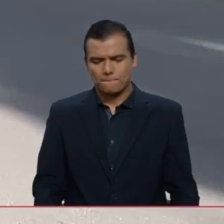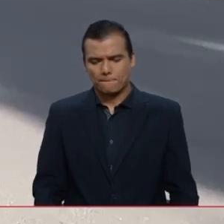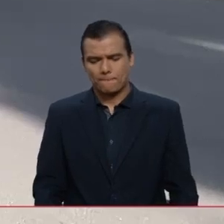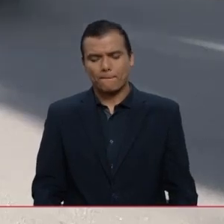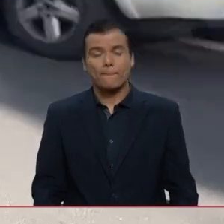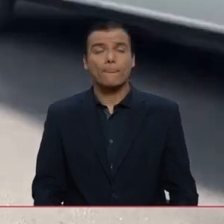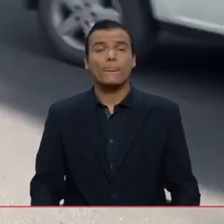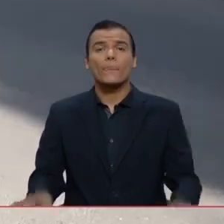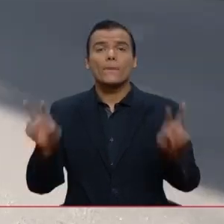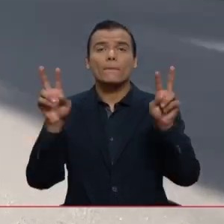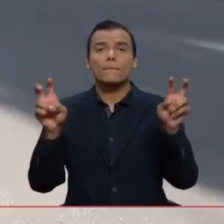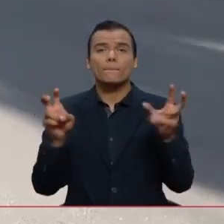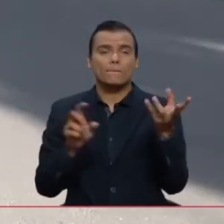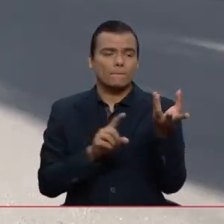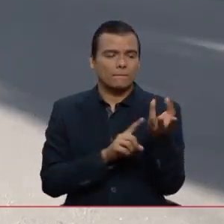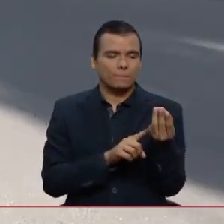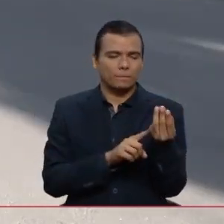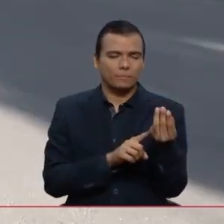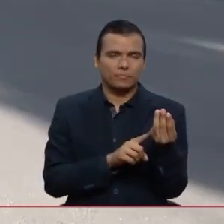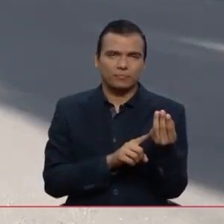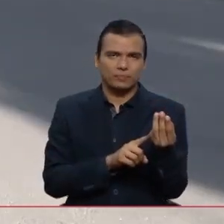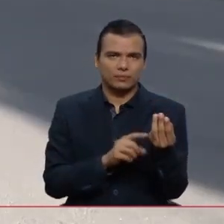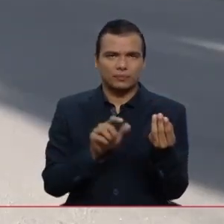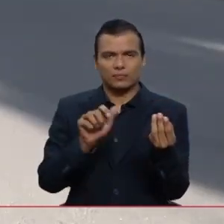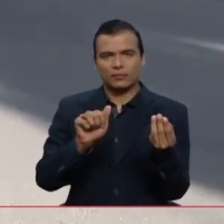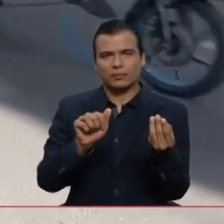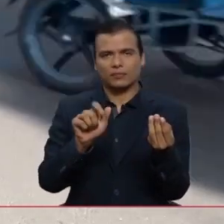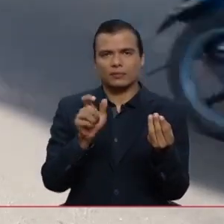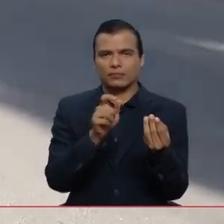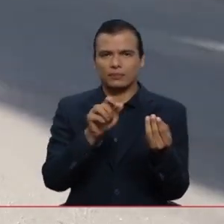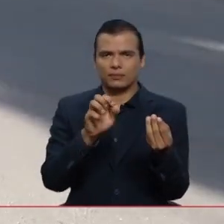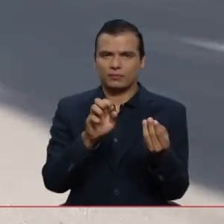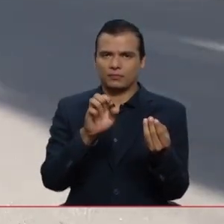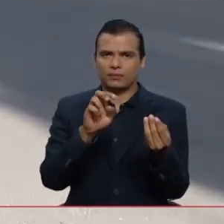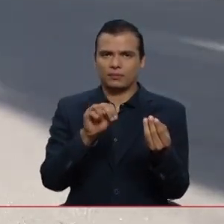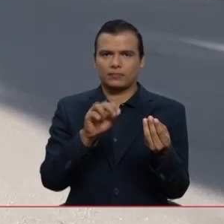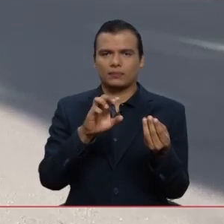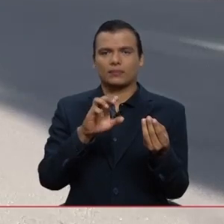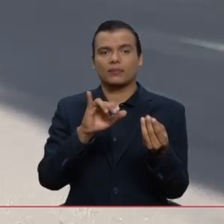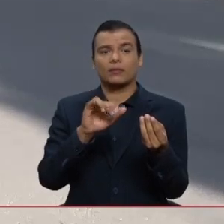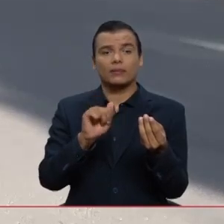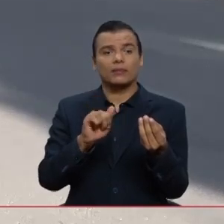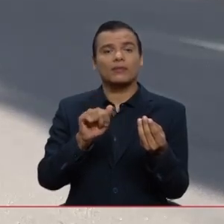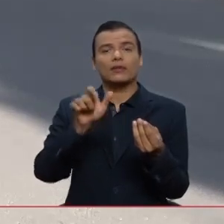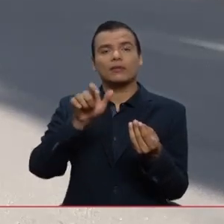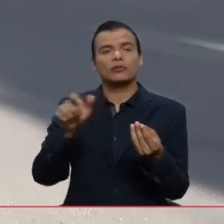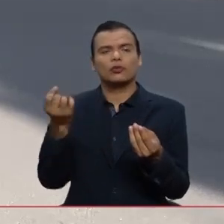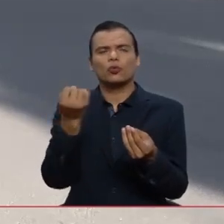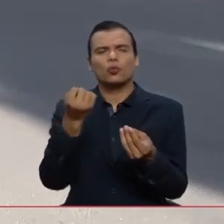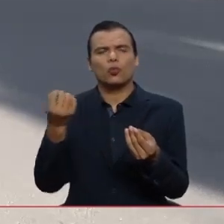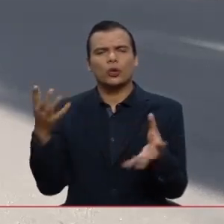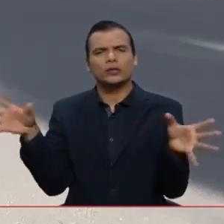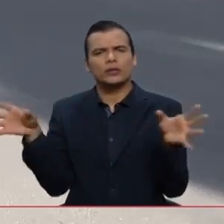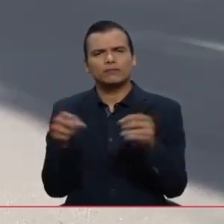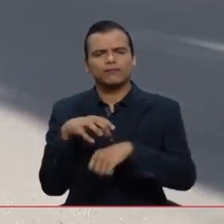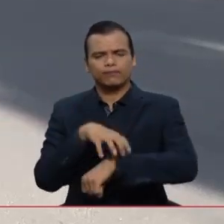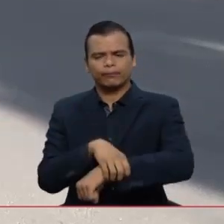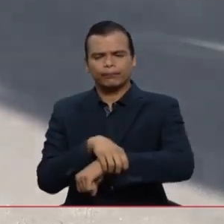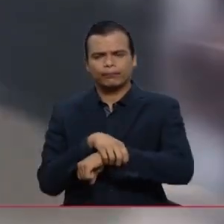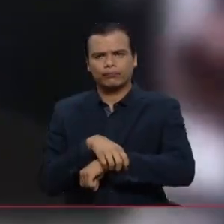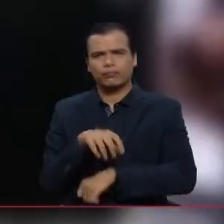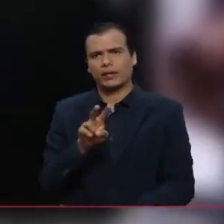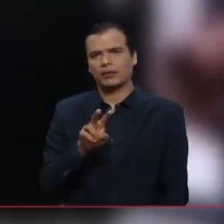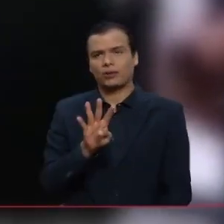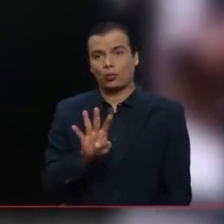hablemos de la desarticulación de la agencia. Esta banda, en donde fueron capturados y judicializados 24